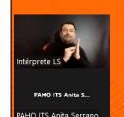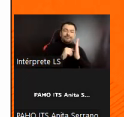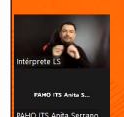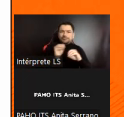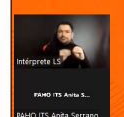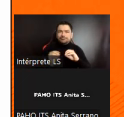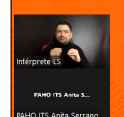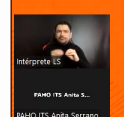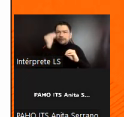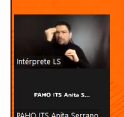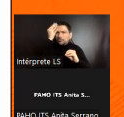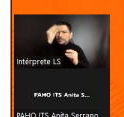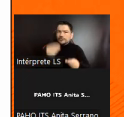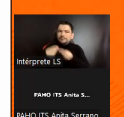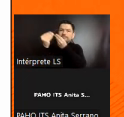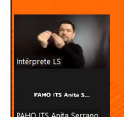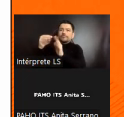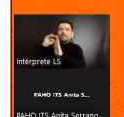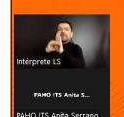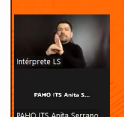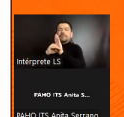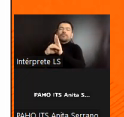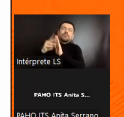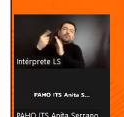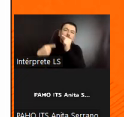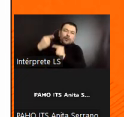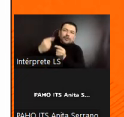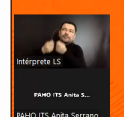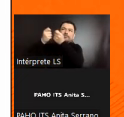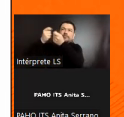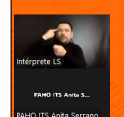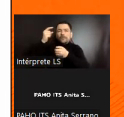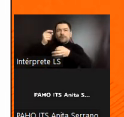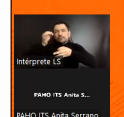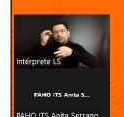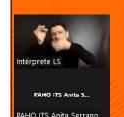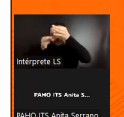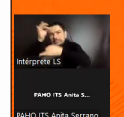que puedan ayudarnos a mejorar el enfrentar estas situaciones y siempre necesitamos